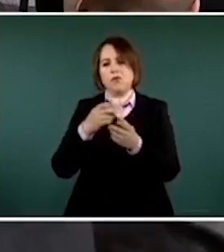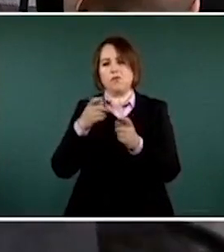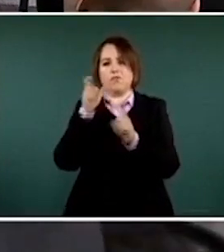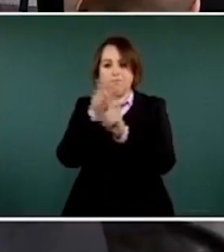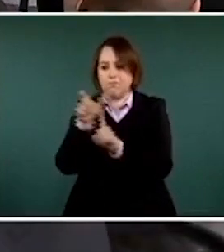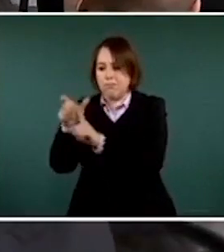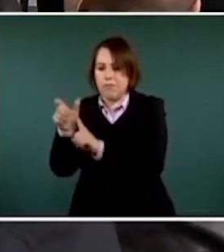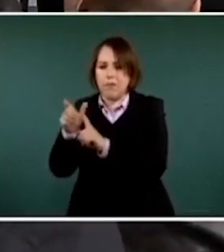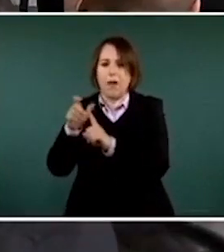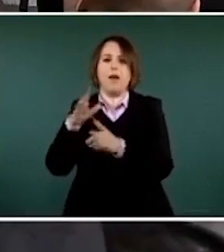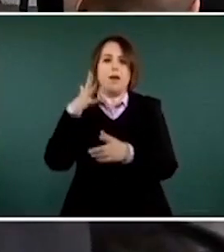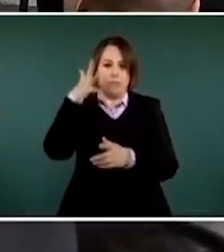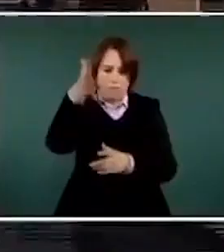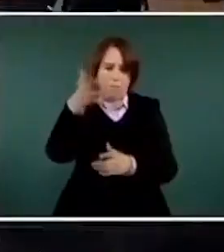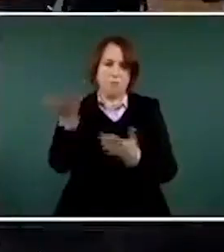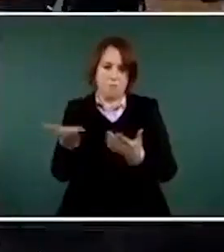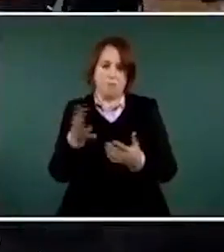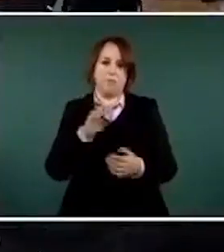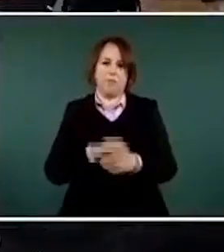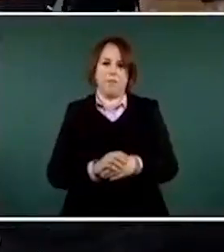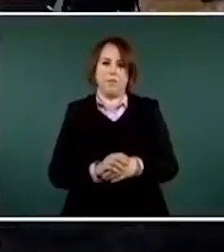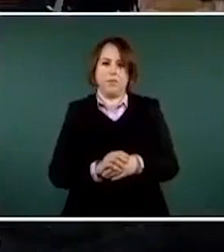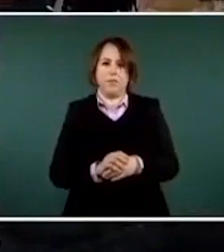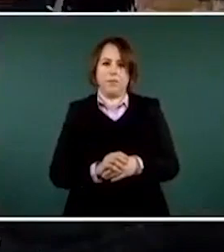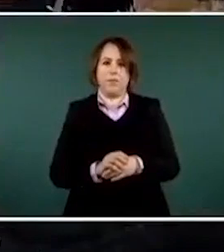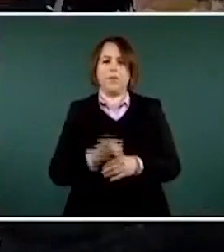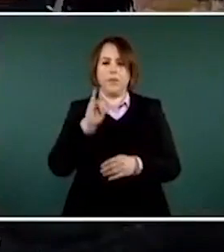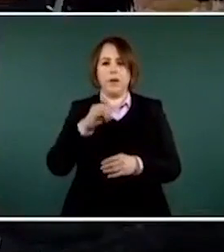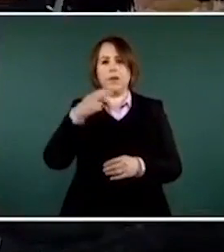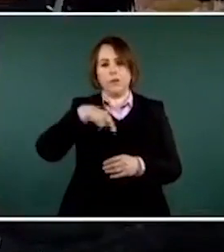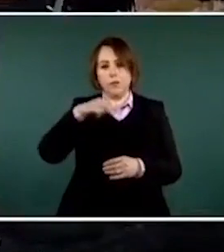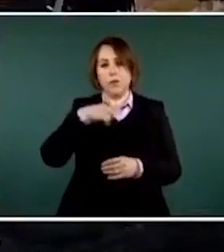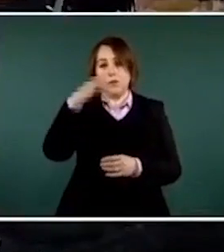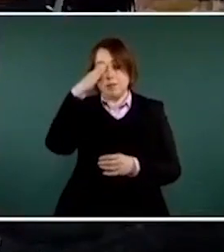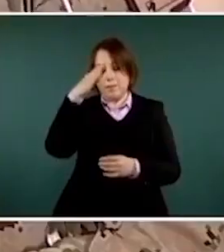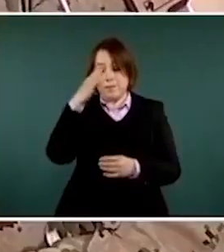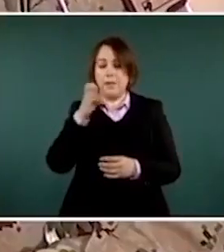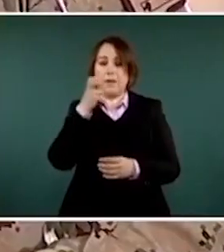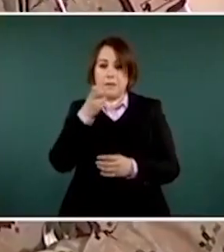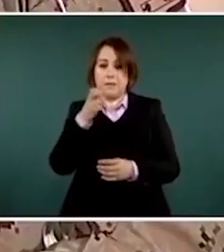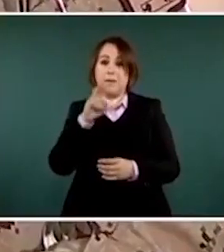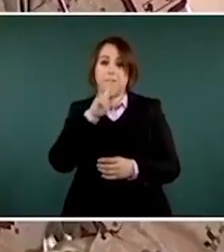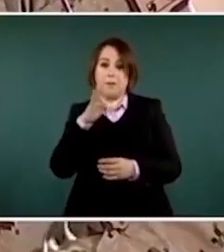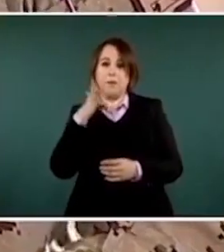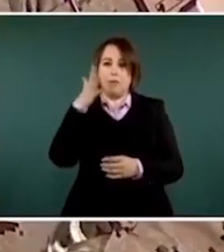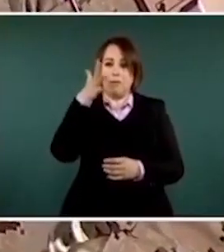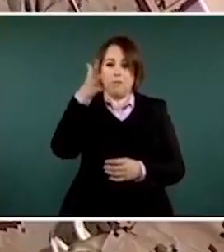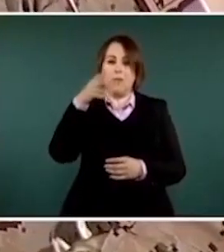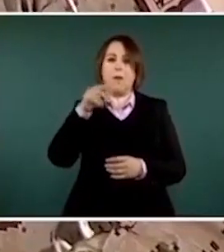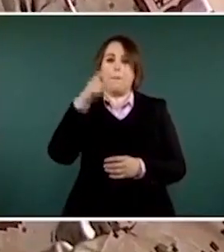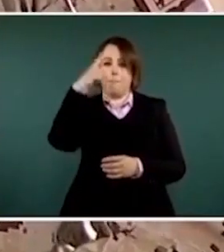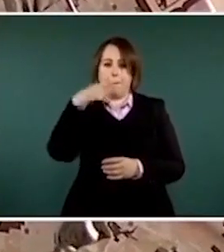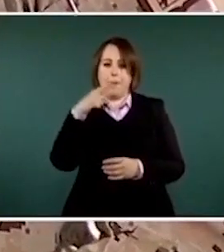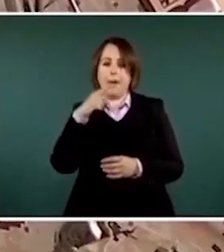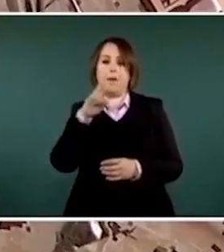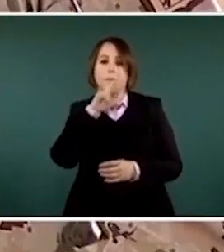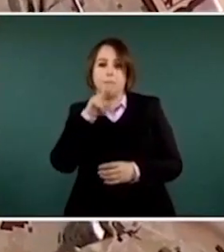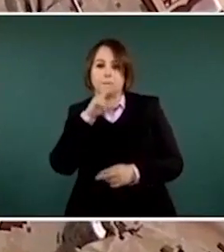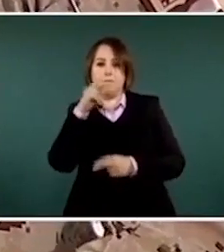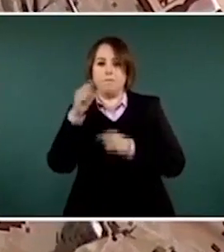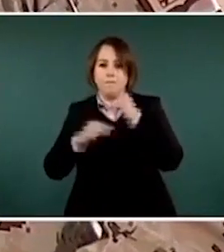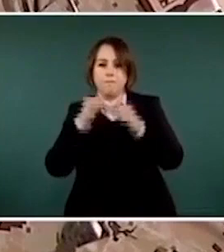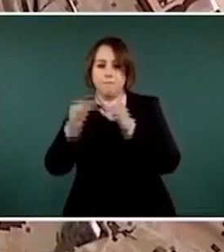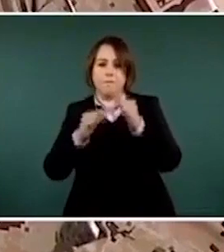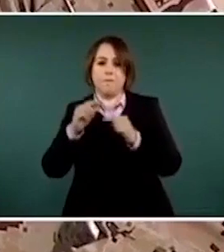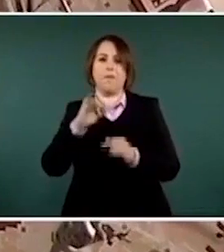El secretario de la Defensa Nacional, Luis Crescencio Sandoval, anunció durante la rueda de prensa matutina del presidente esta mañana desde Ciudad